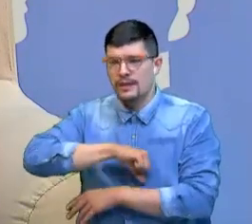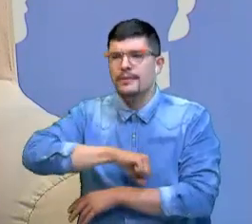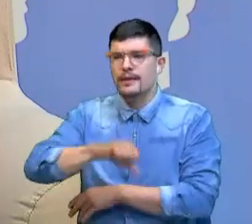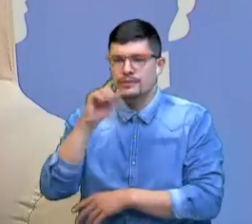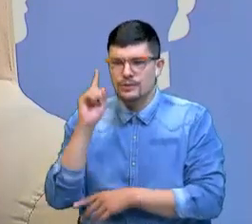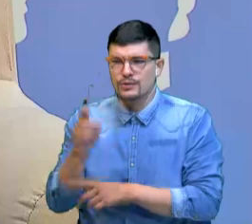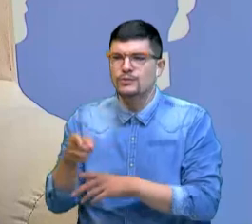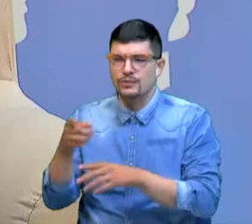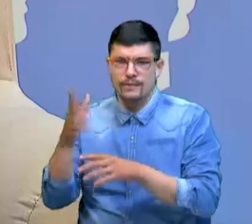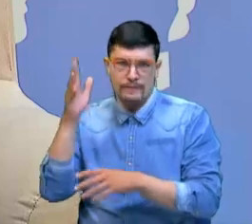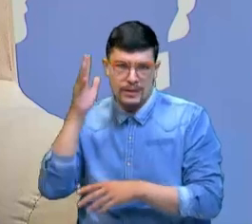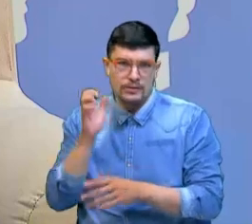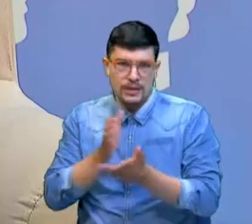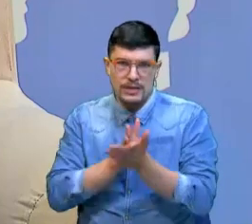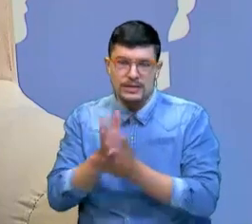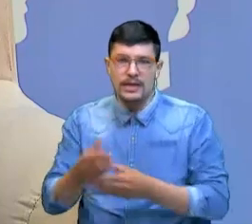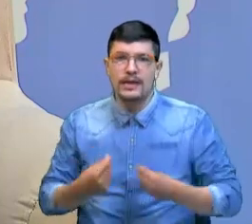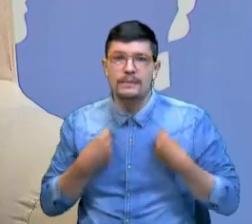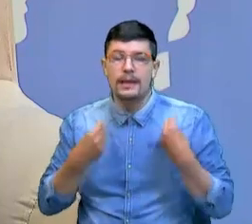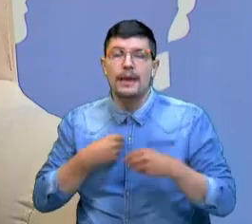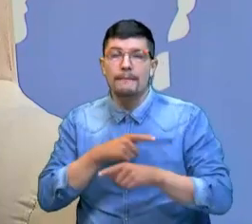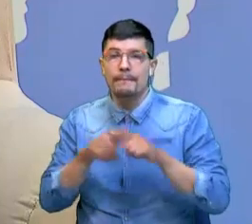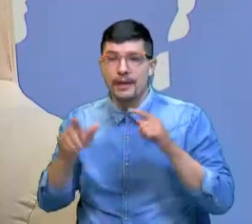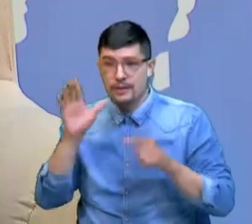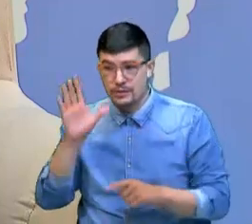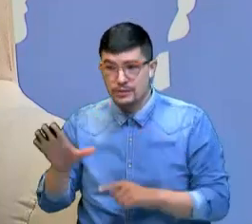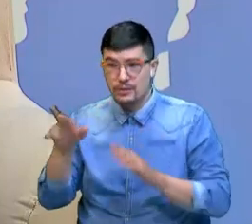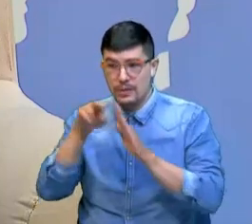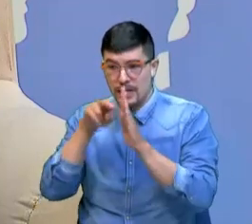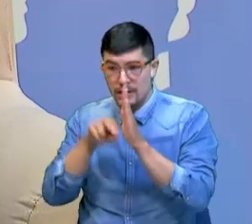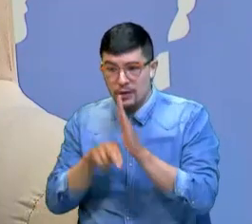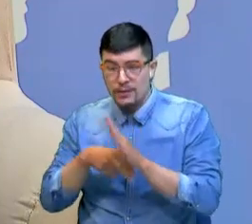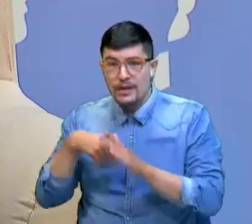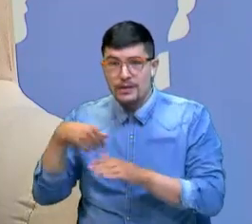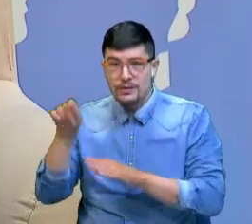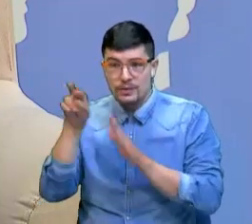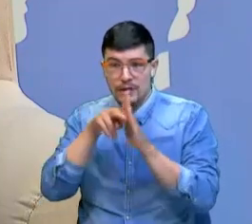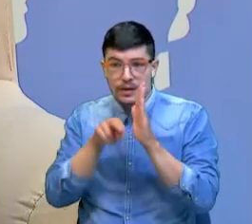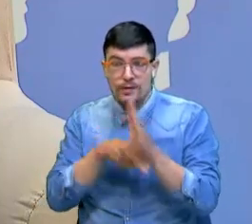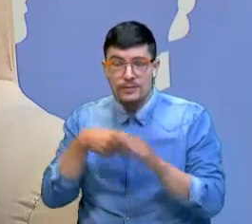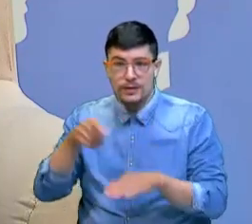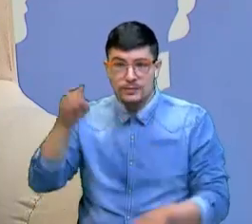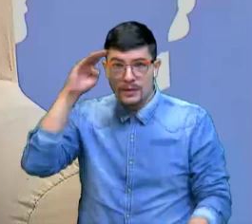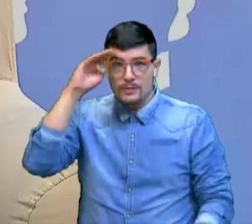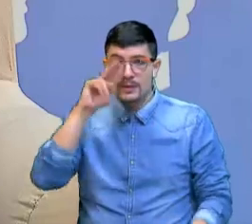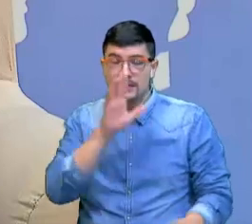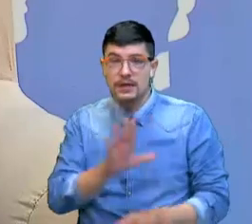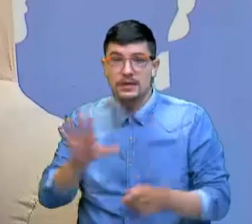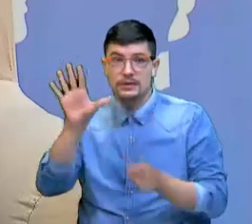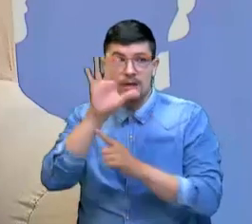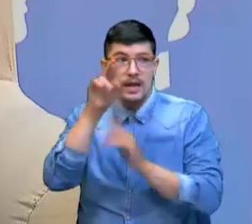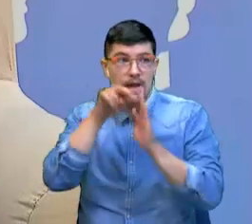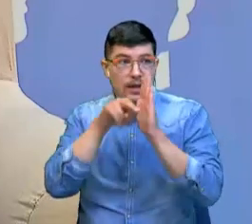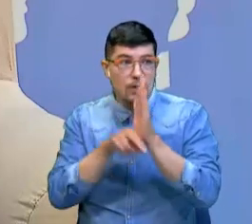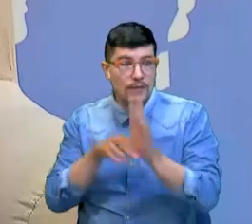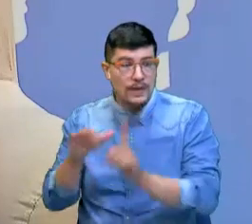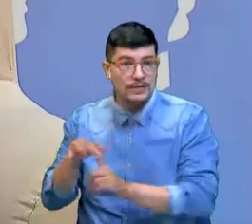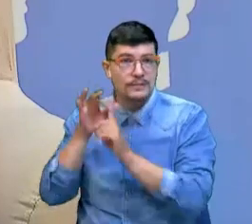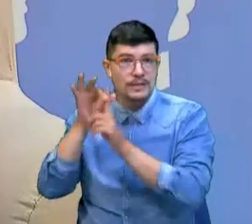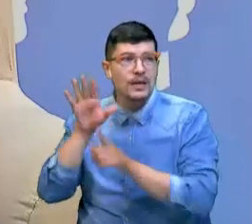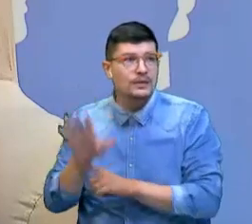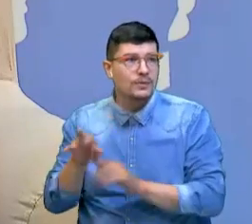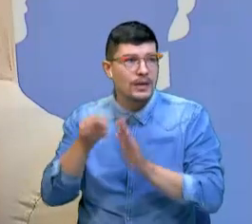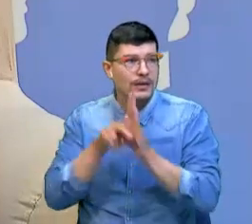de sobreviviente. Sin embargo, las reglas de la policía, de los regímenes exceptuados, son